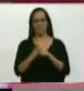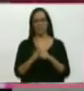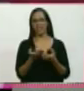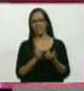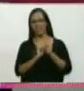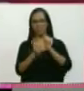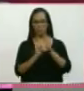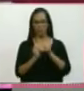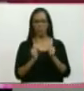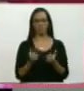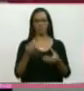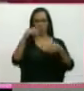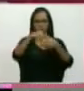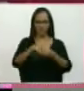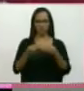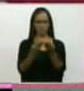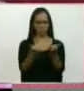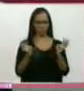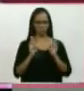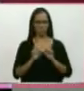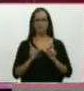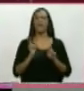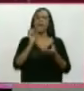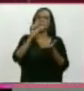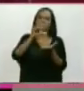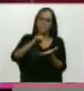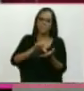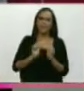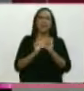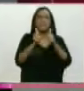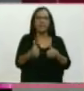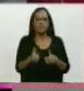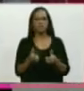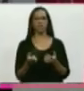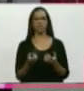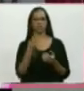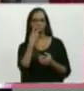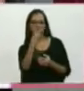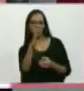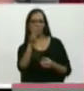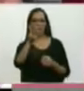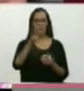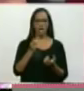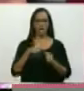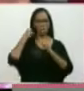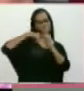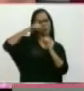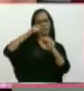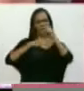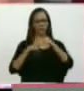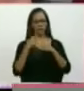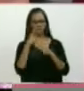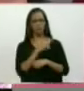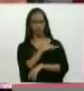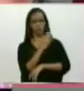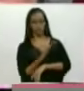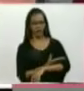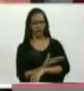dentro del mismo gimnasio. Y bueno, y ahí empecé a ver que el boxeo era algo rudo. Siempre me catalogué por una